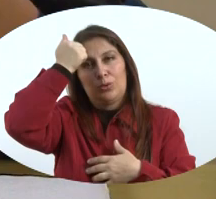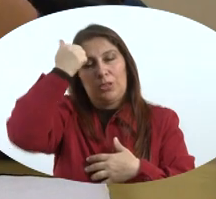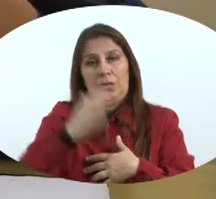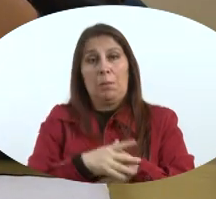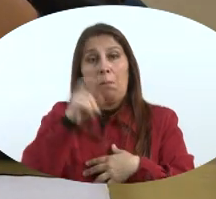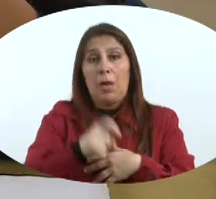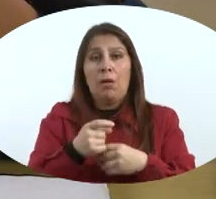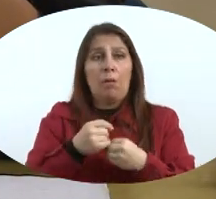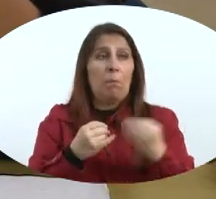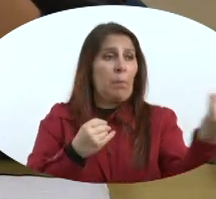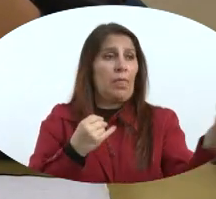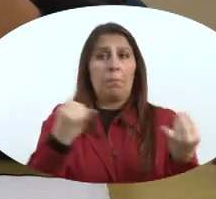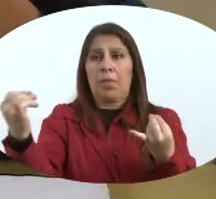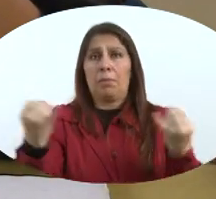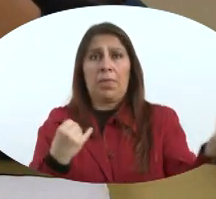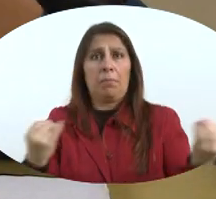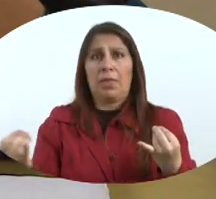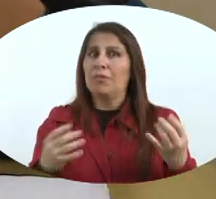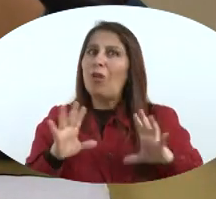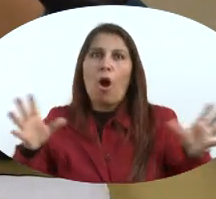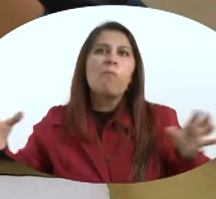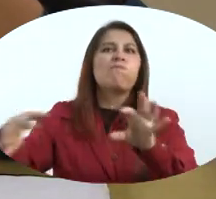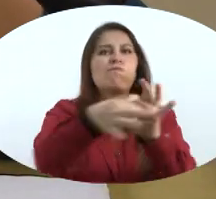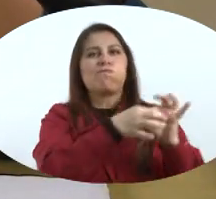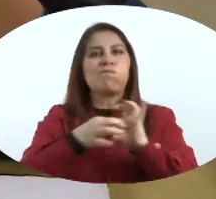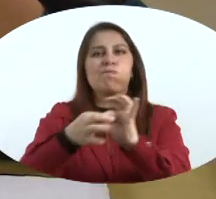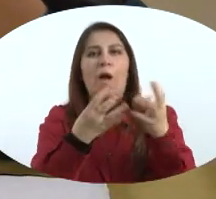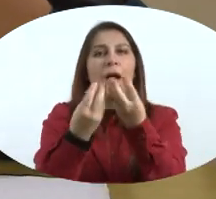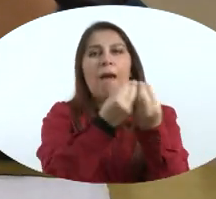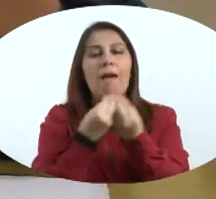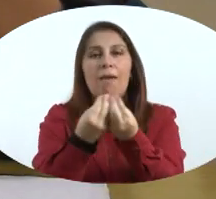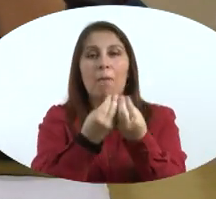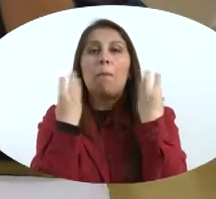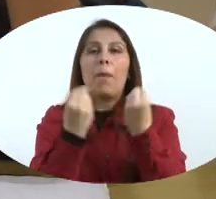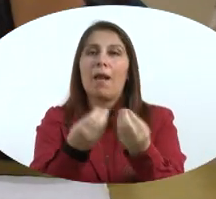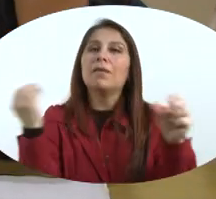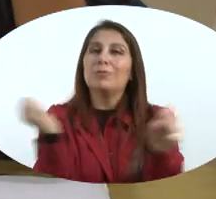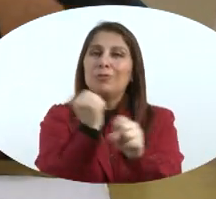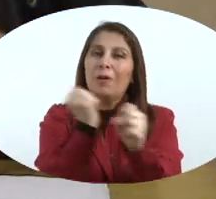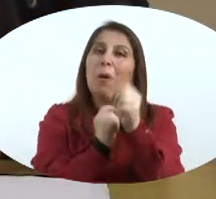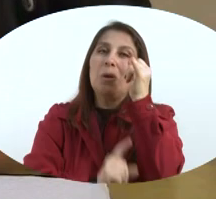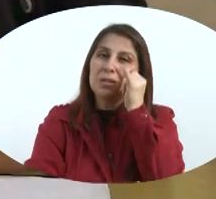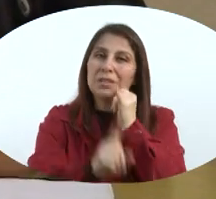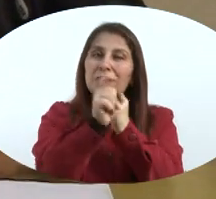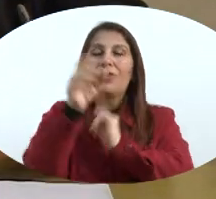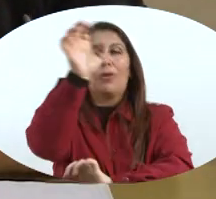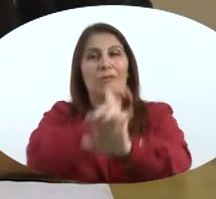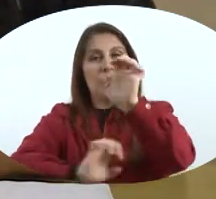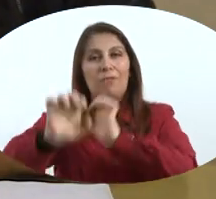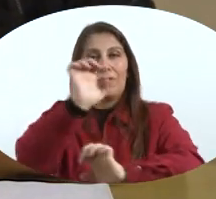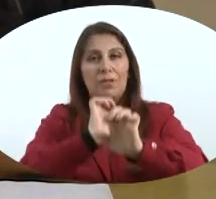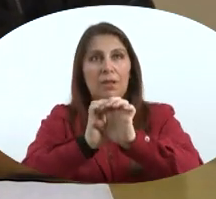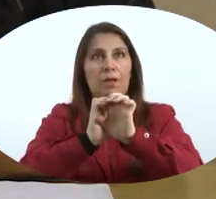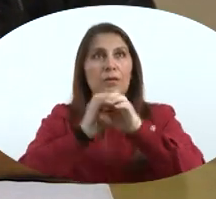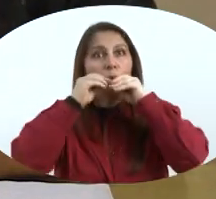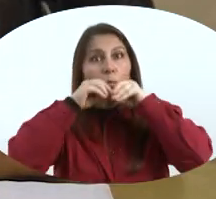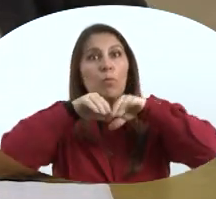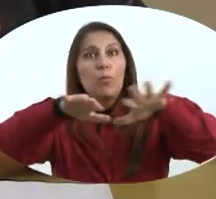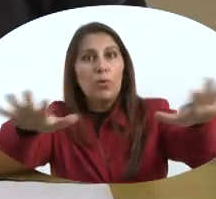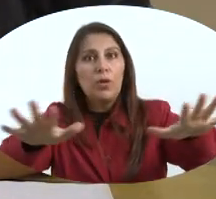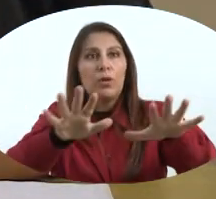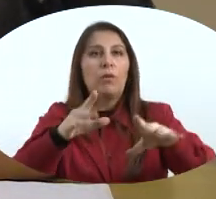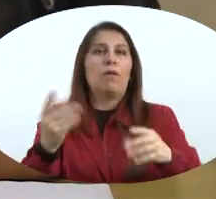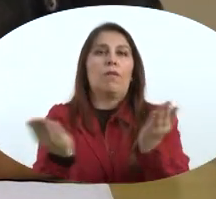hagamos juntos como equipo y saquemos adelante estas discusiones de corte científico en la universidad y defendamos el criterio público en la educación media